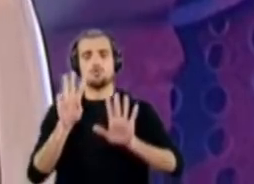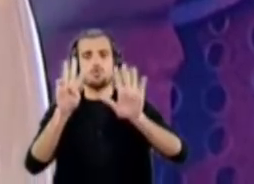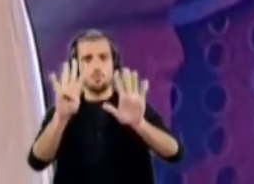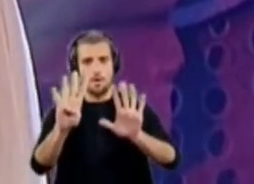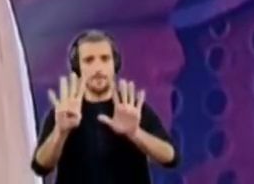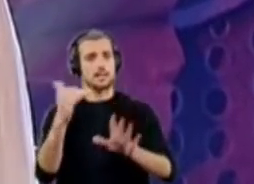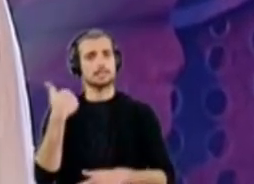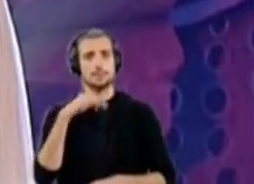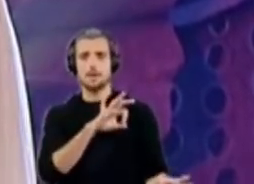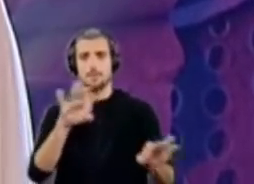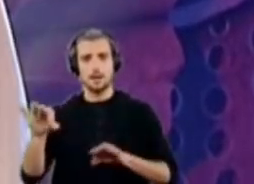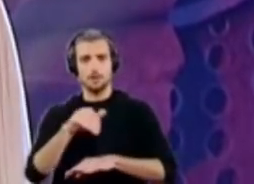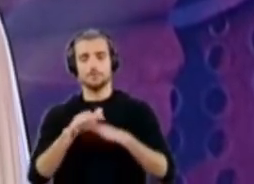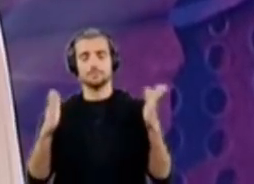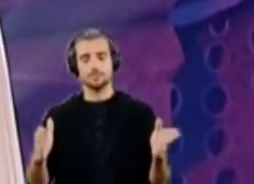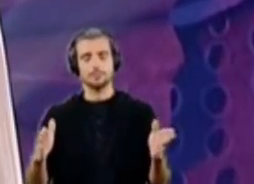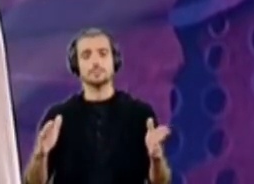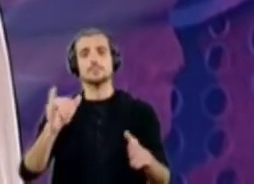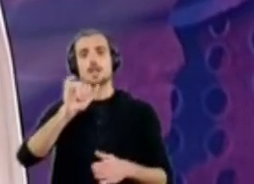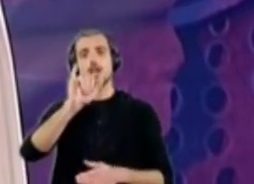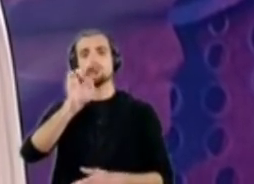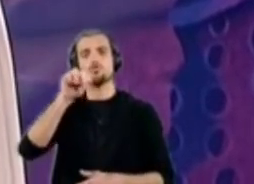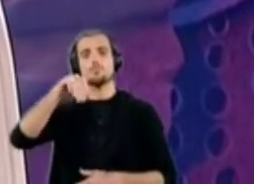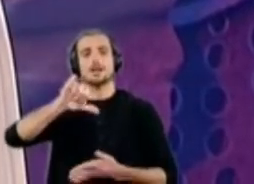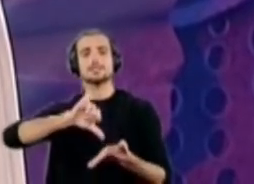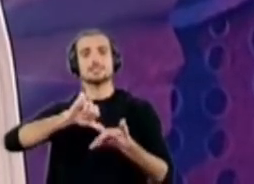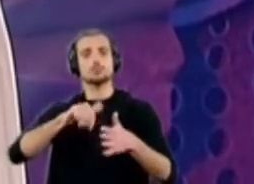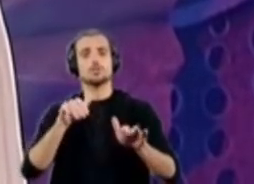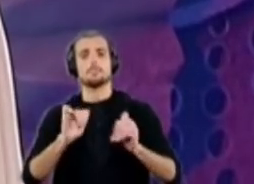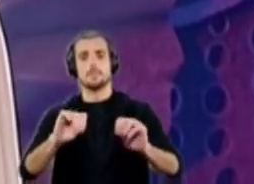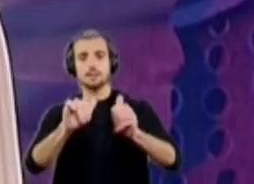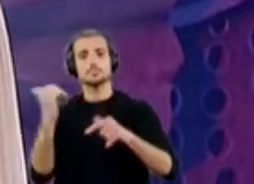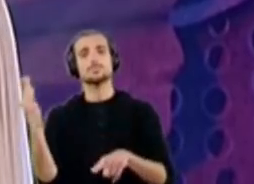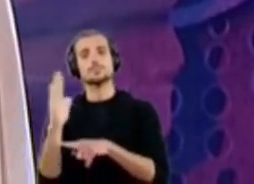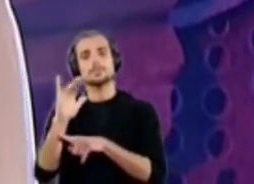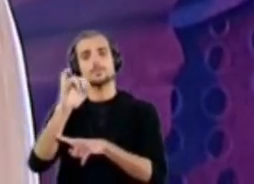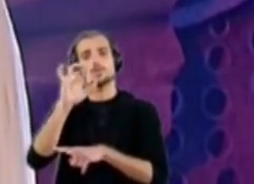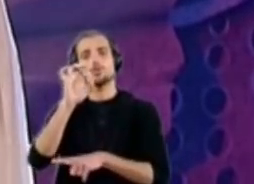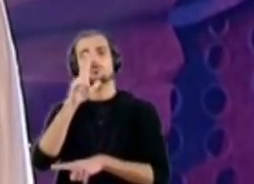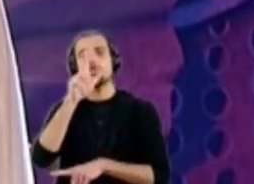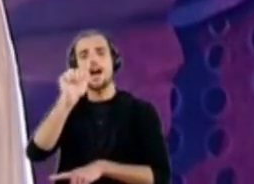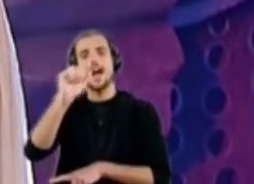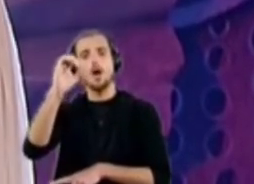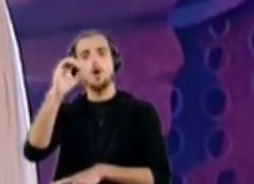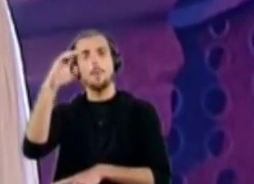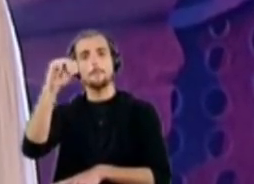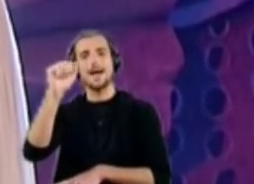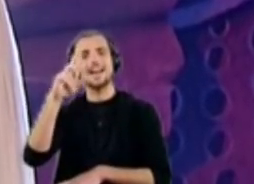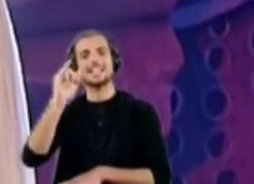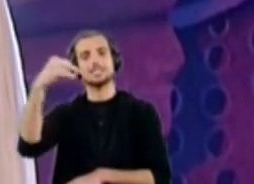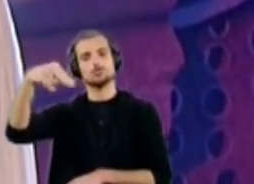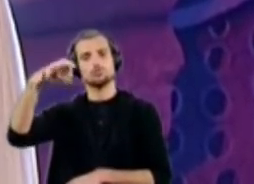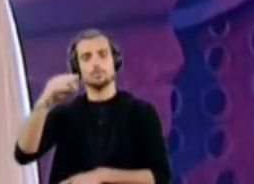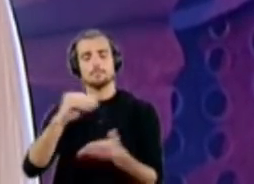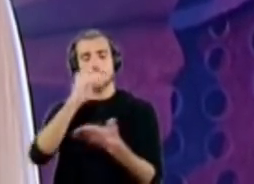escenario. Ayuma Centro de Masajes presenta a Johao Mariño. Maquillaje